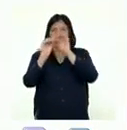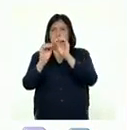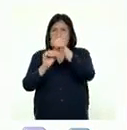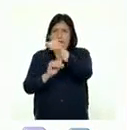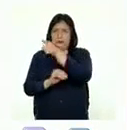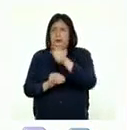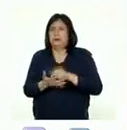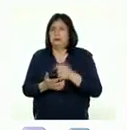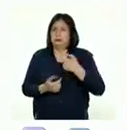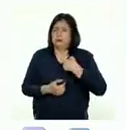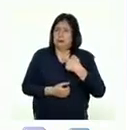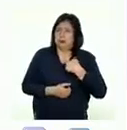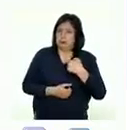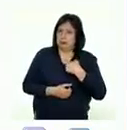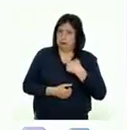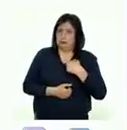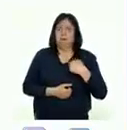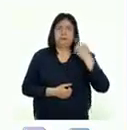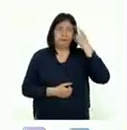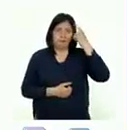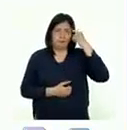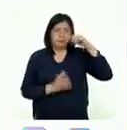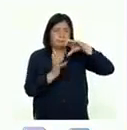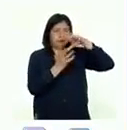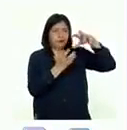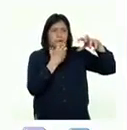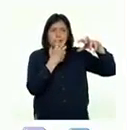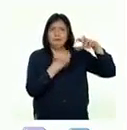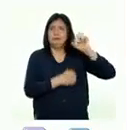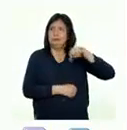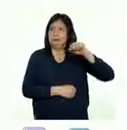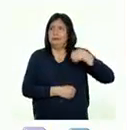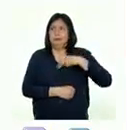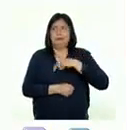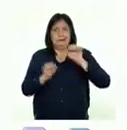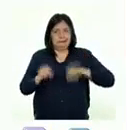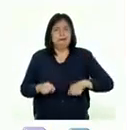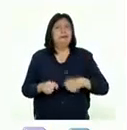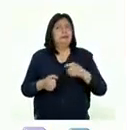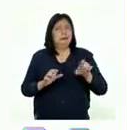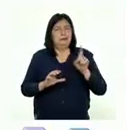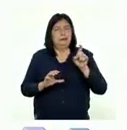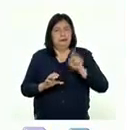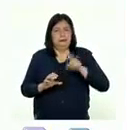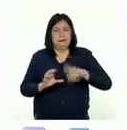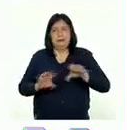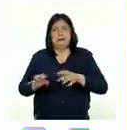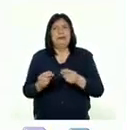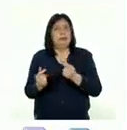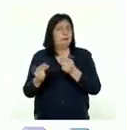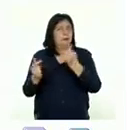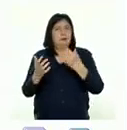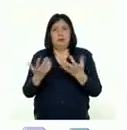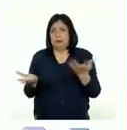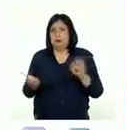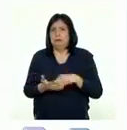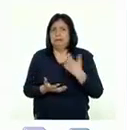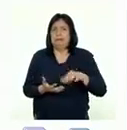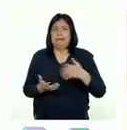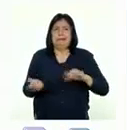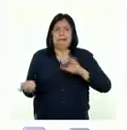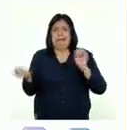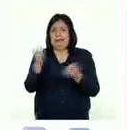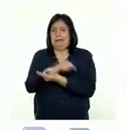así. Mi postura es que en el calentamiento global es un asunto del cual debemos tomar acciones inmediatamente, porque está alterando